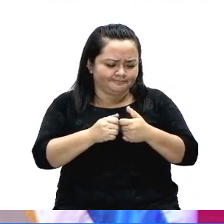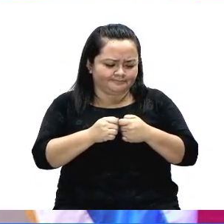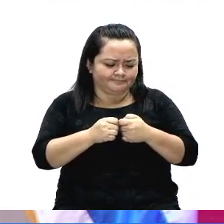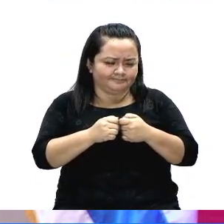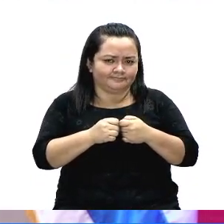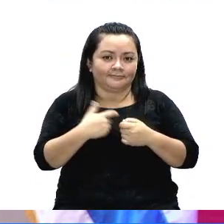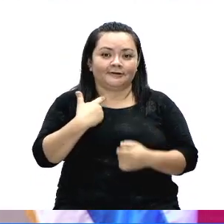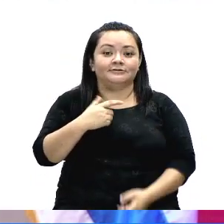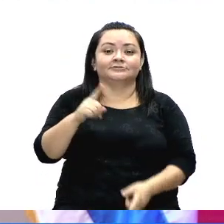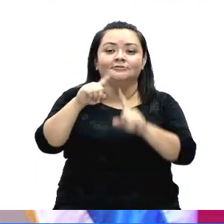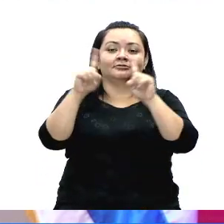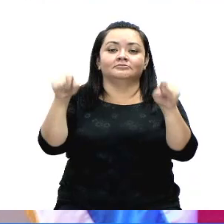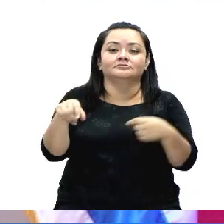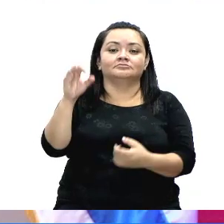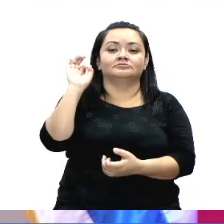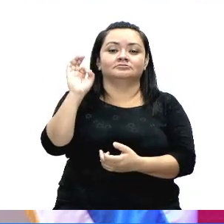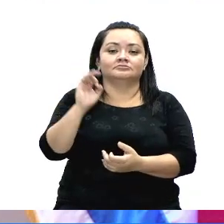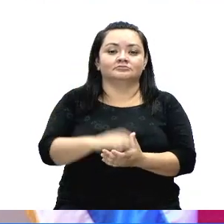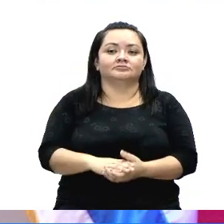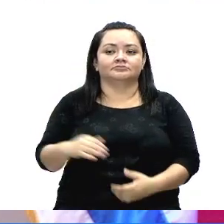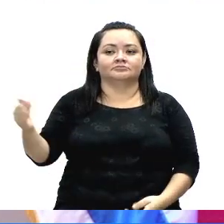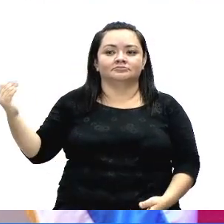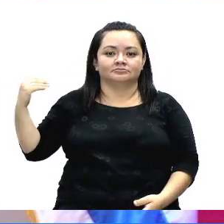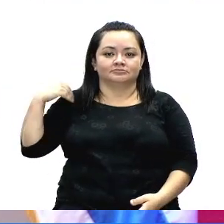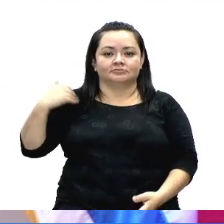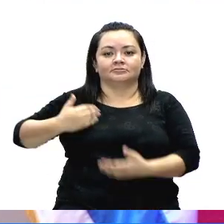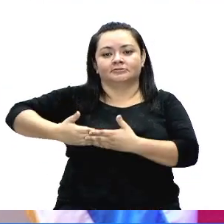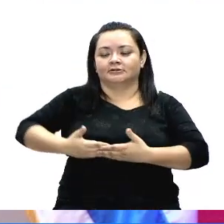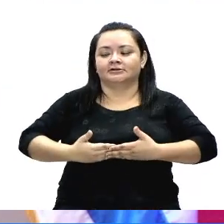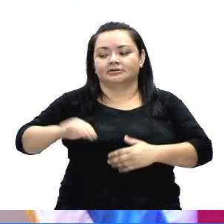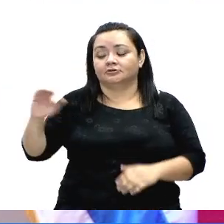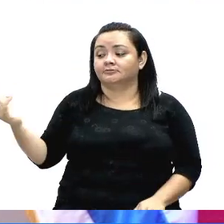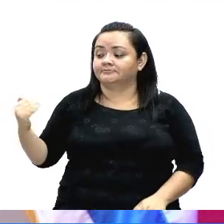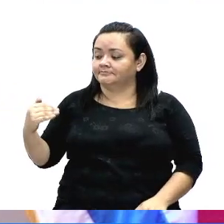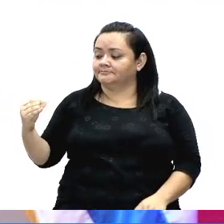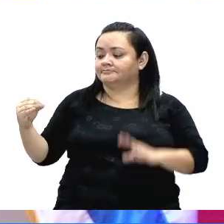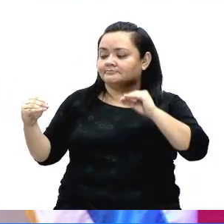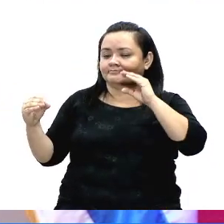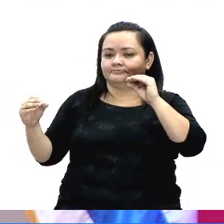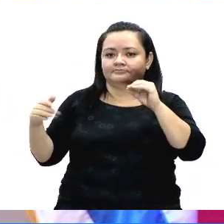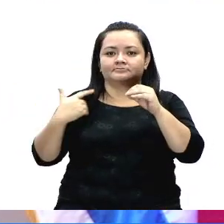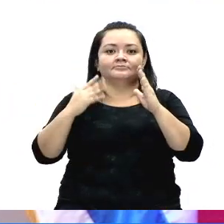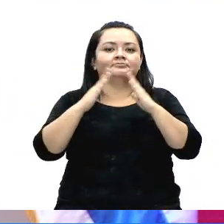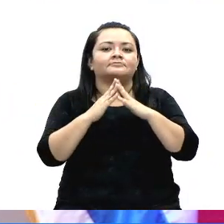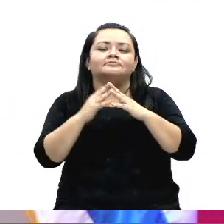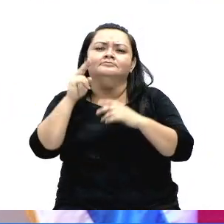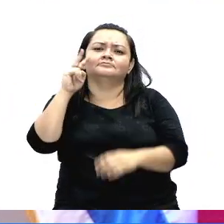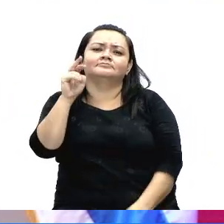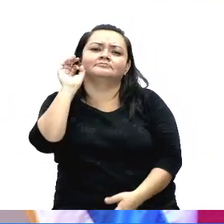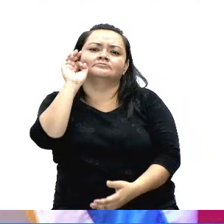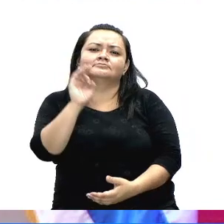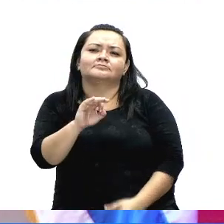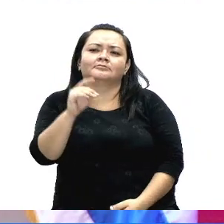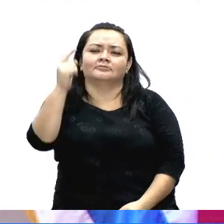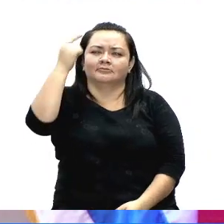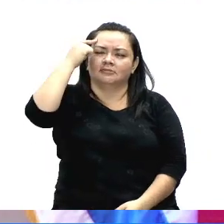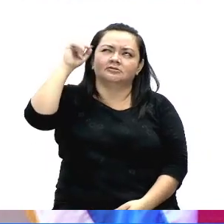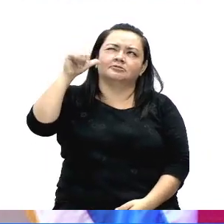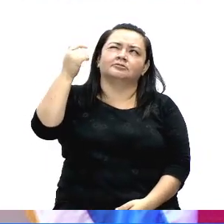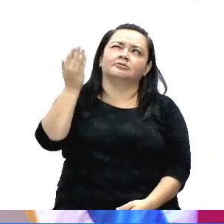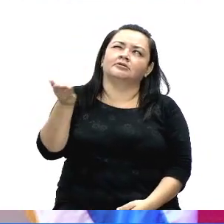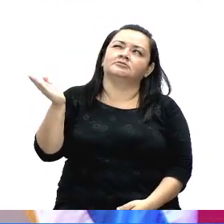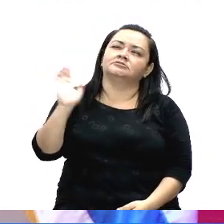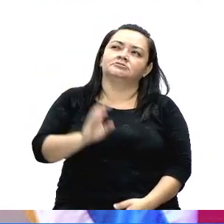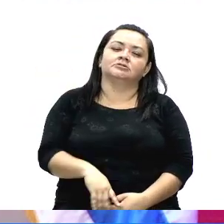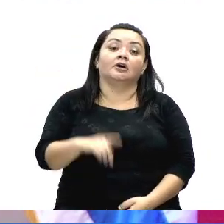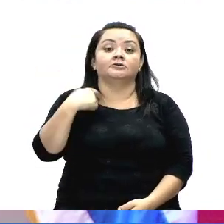uno está en el culto y le está hablando el niño la niña uno está en la casa viendo el culto pero pensando en otras cosas